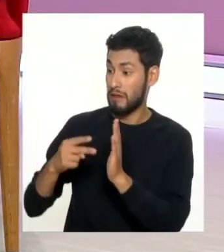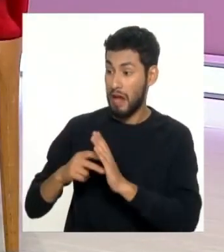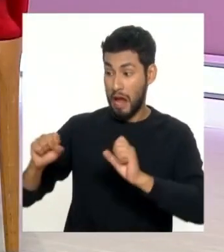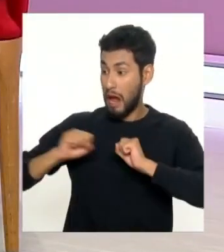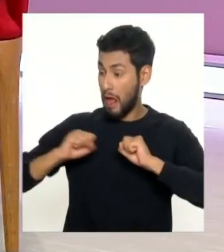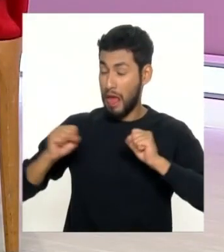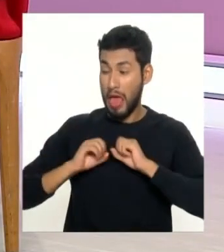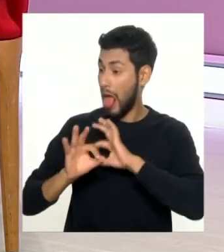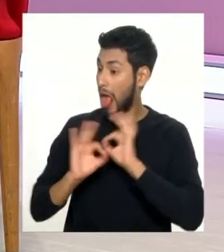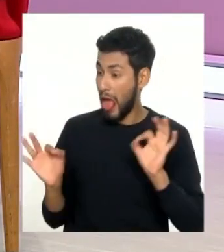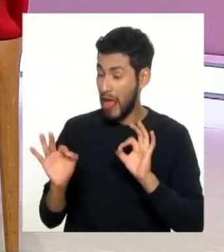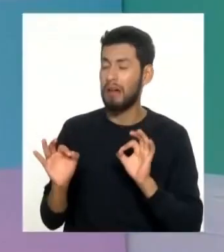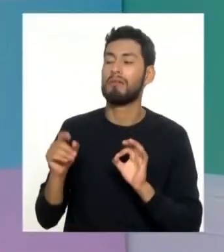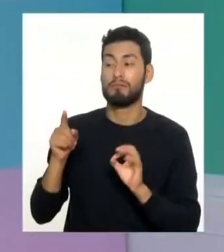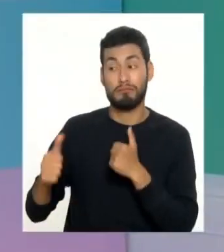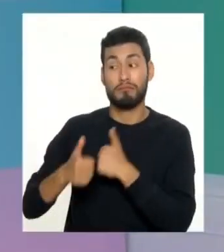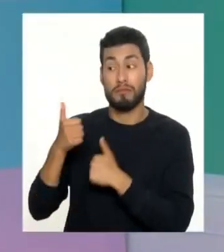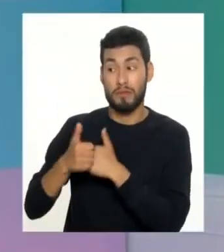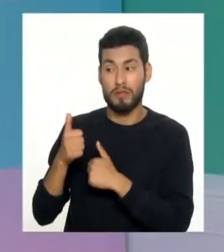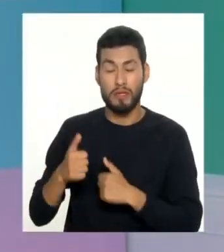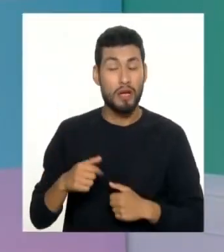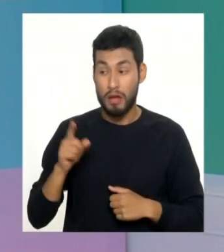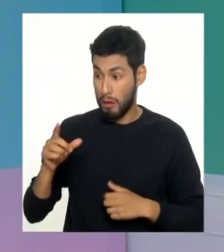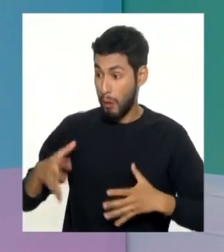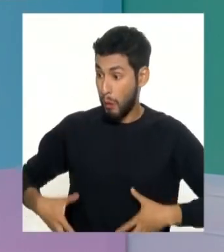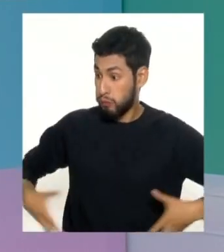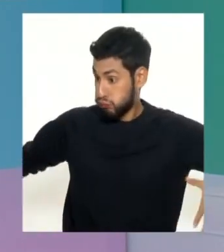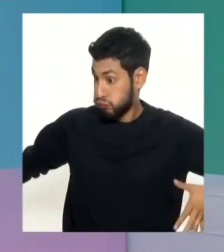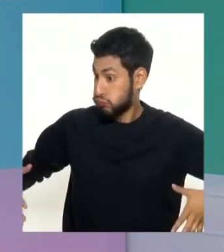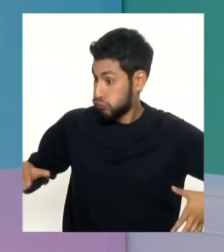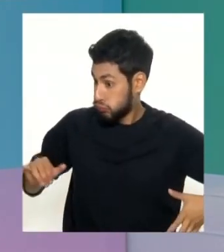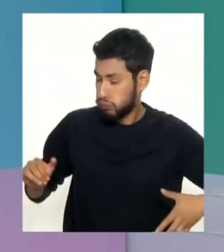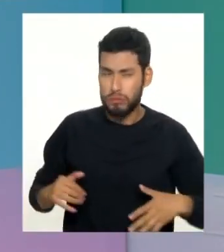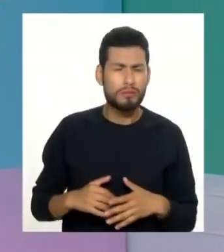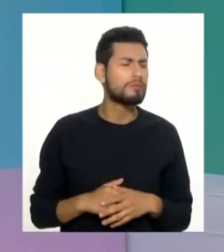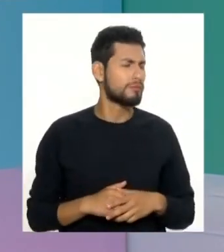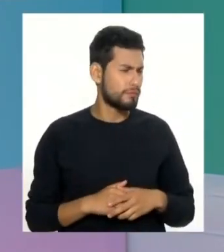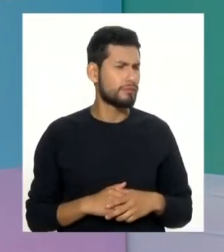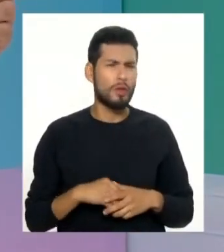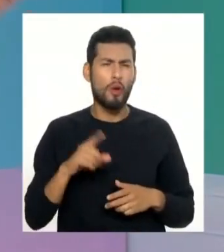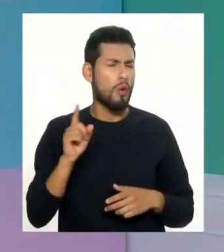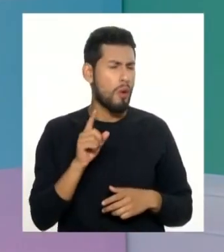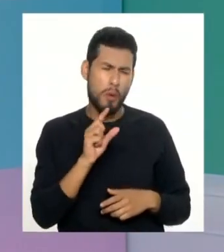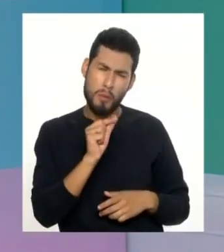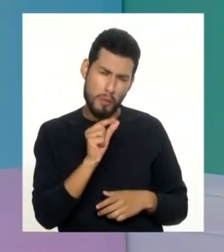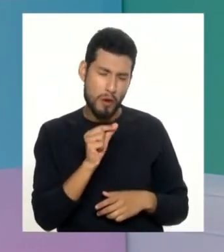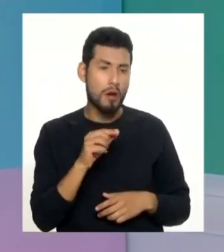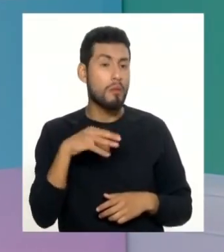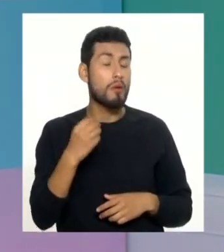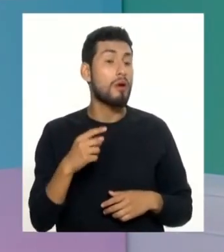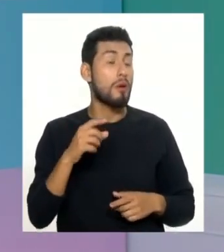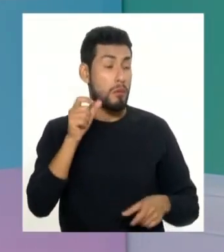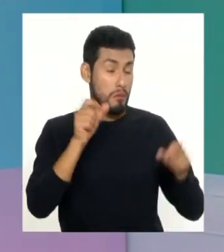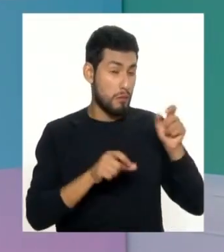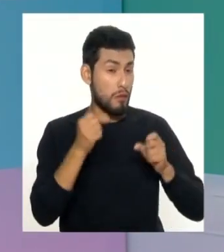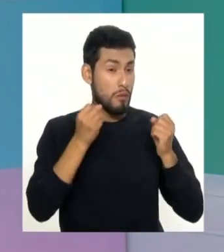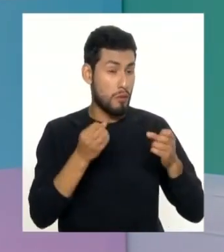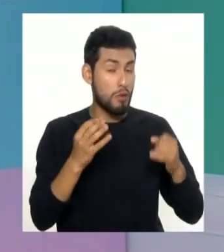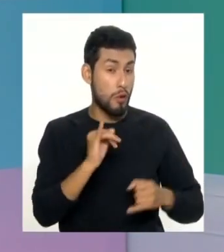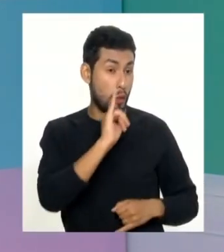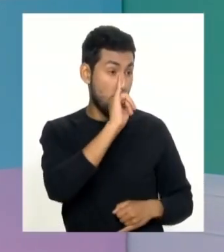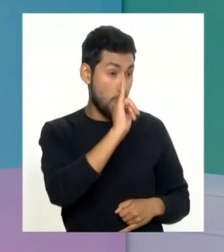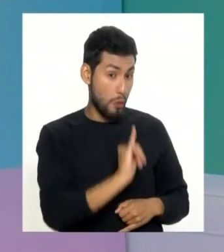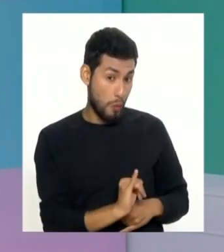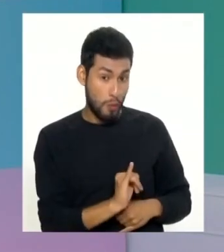El principal factor importante. ¿El sobrepeso también debe ser? Claro que sí. ¿O no tanto? Yo diría que no tanto porque existen muchos pacientes que son